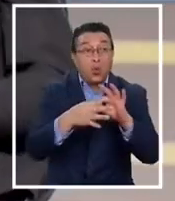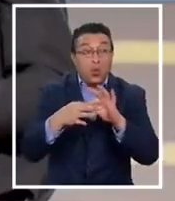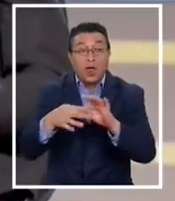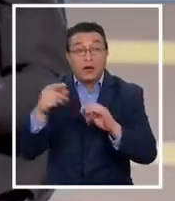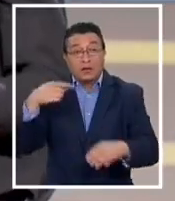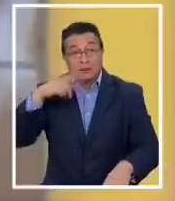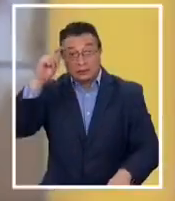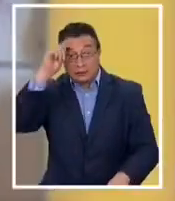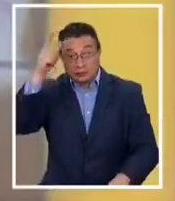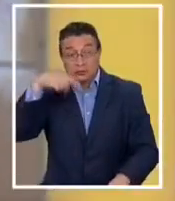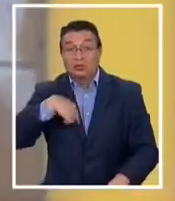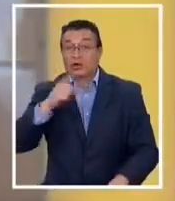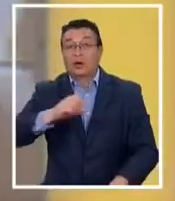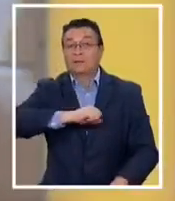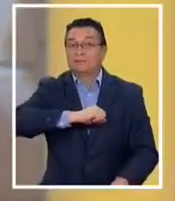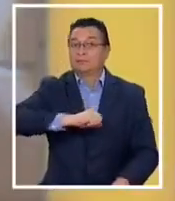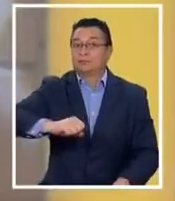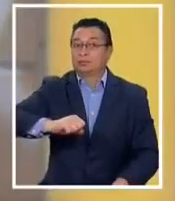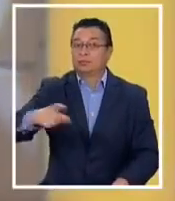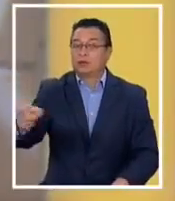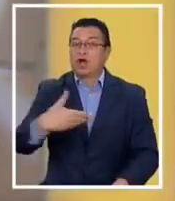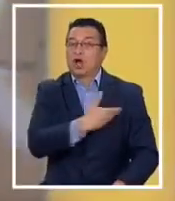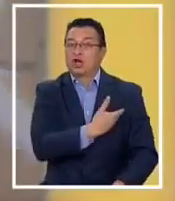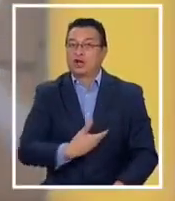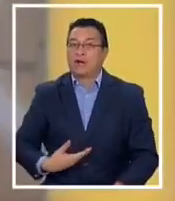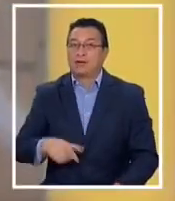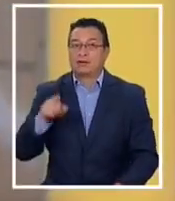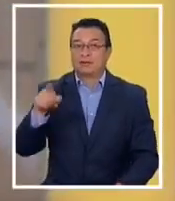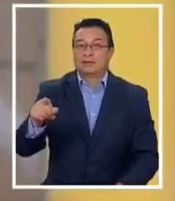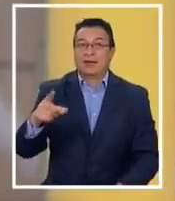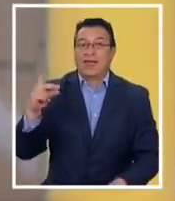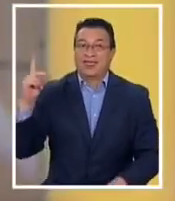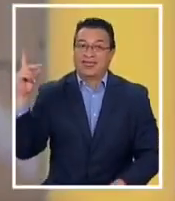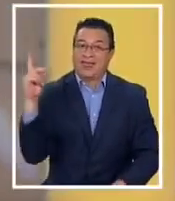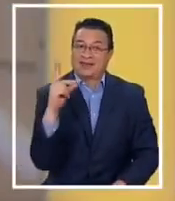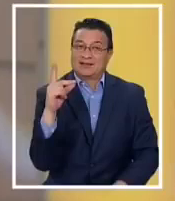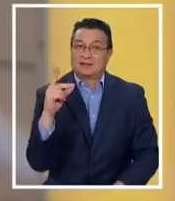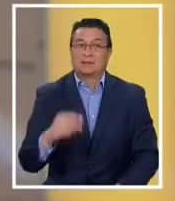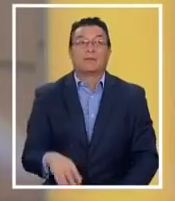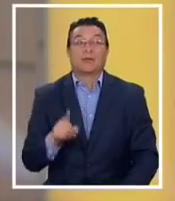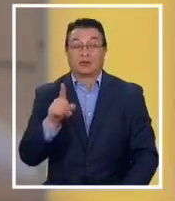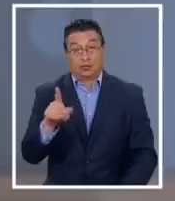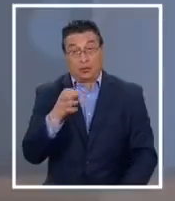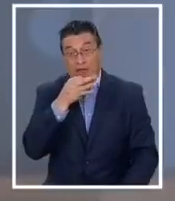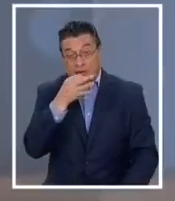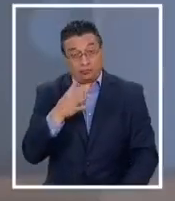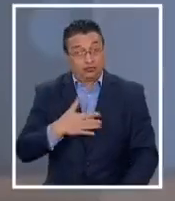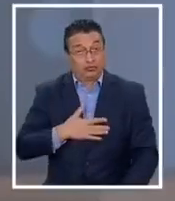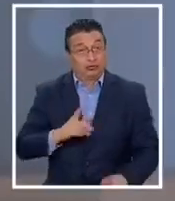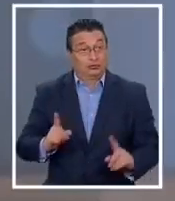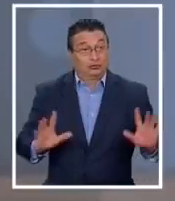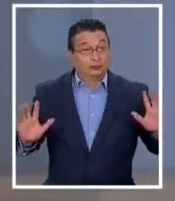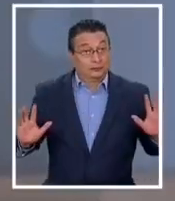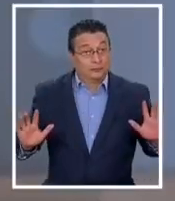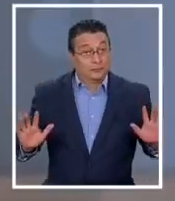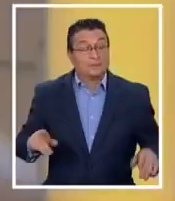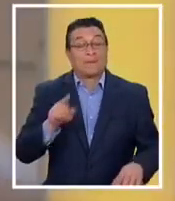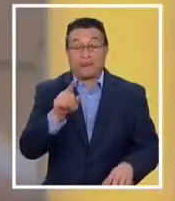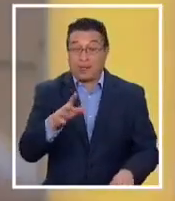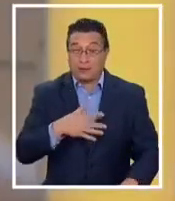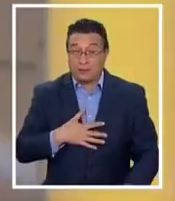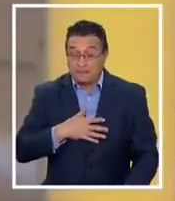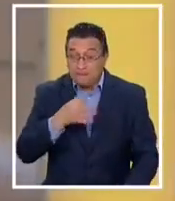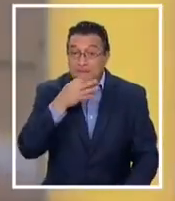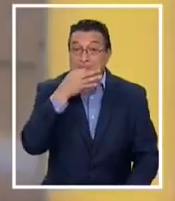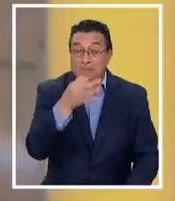mirar un segundo gobierno un gobierno siguiente de la edad central estas son sus palabras no lamenta y yo lo que he dicho claramente es